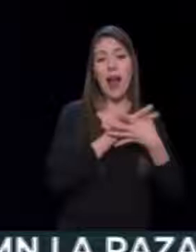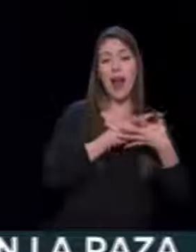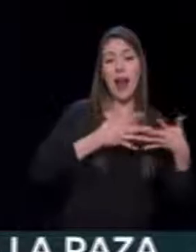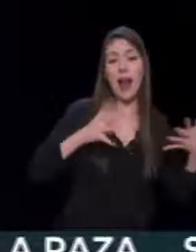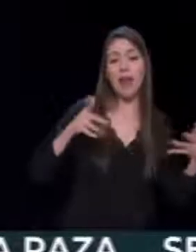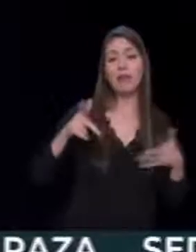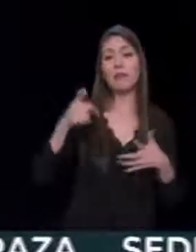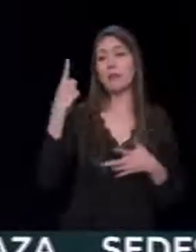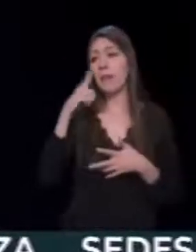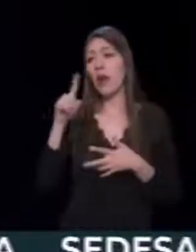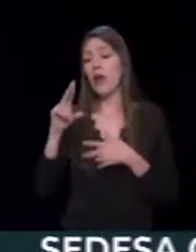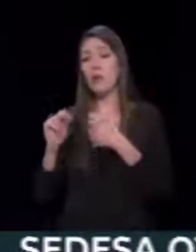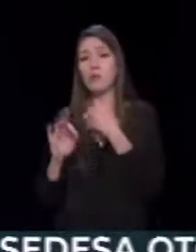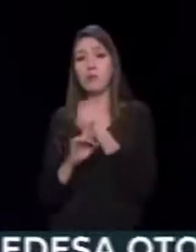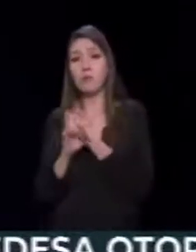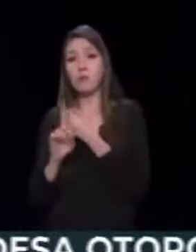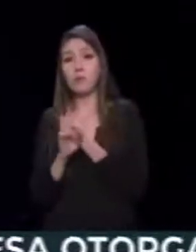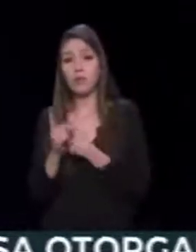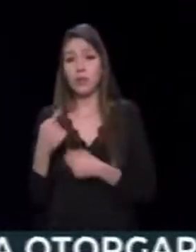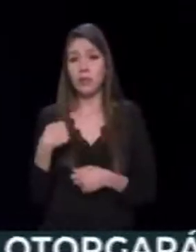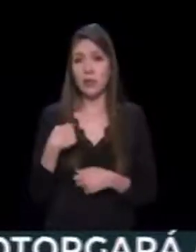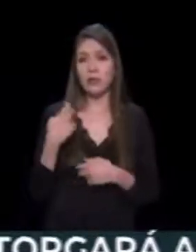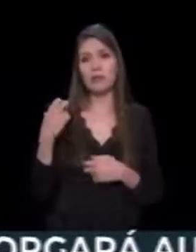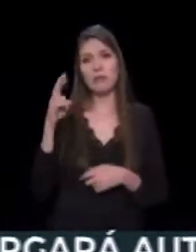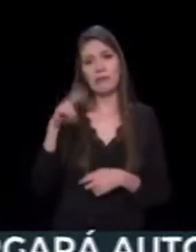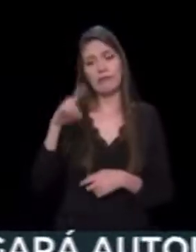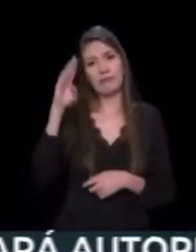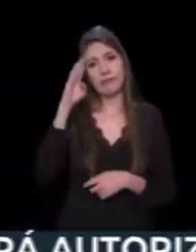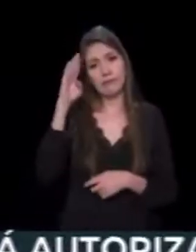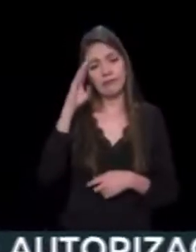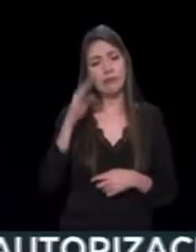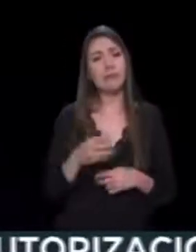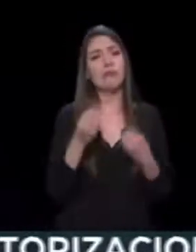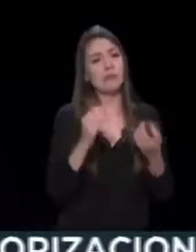sus intereses, está tremendo. Víctor Ronquillo, muchas gracias por estar. Muchas gracias a ustedes.